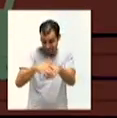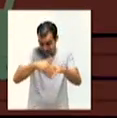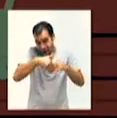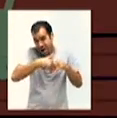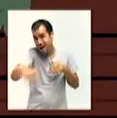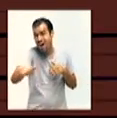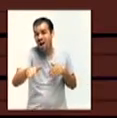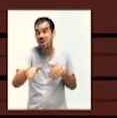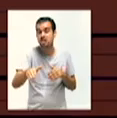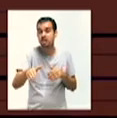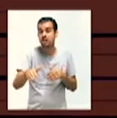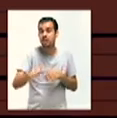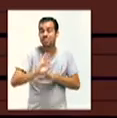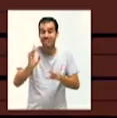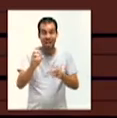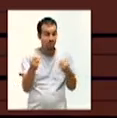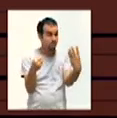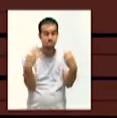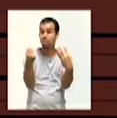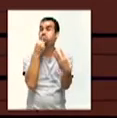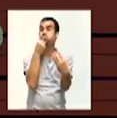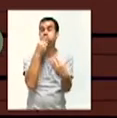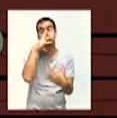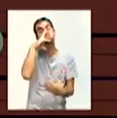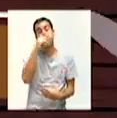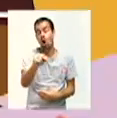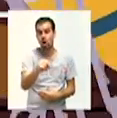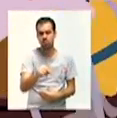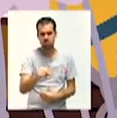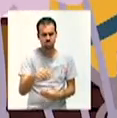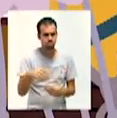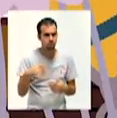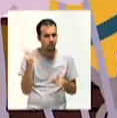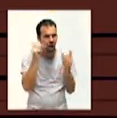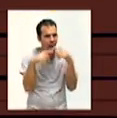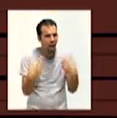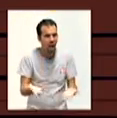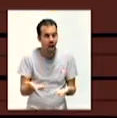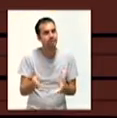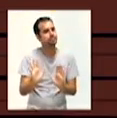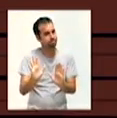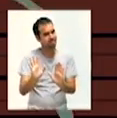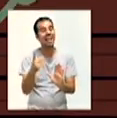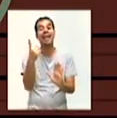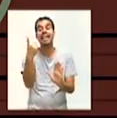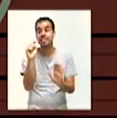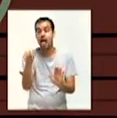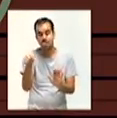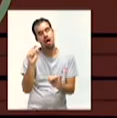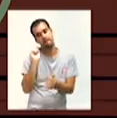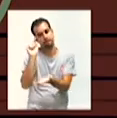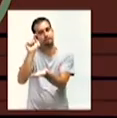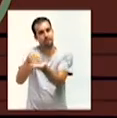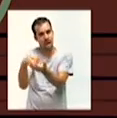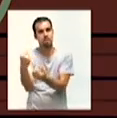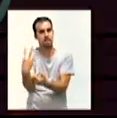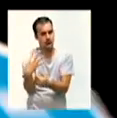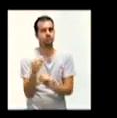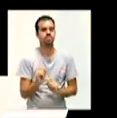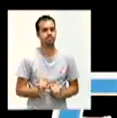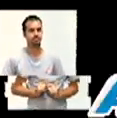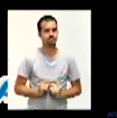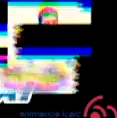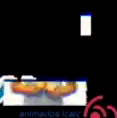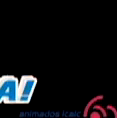Desde hoy no hay más equipos encendidos. ¿Qué? Bueno, solo los necesarios.